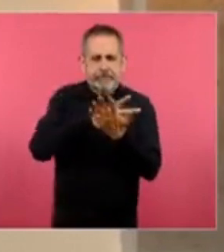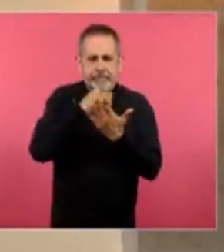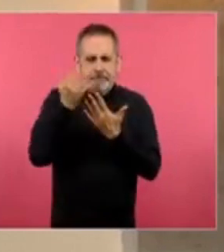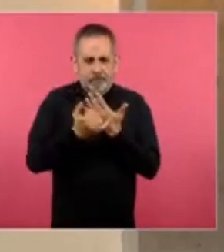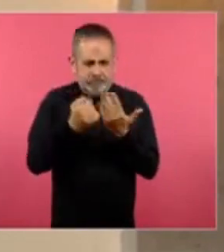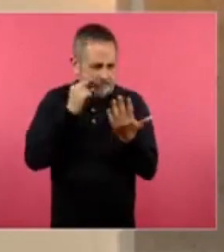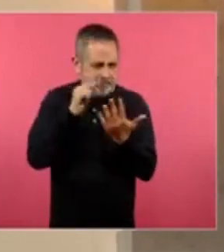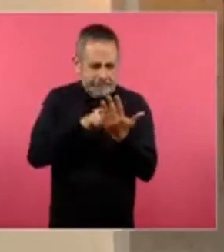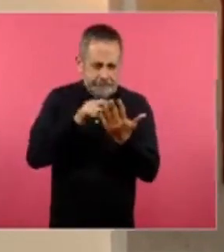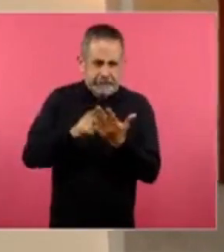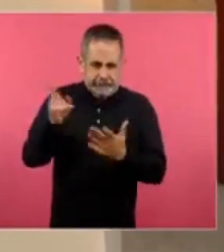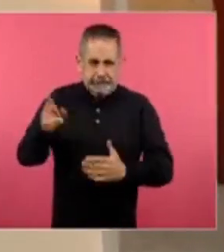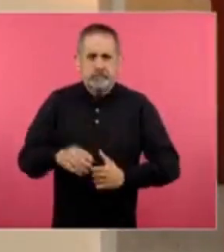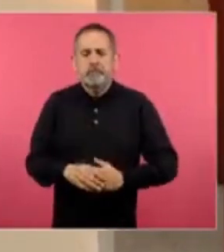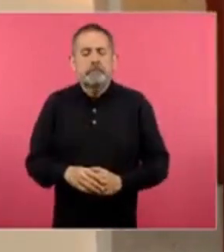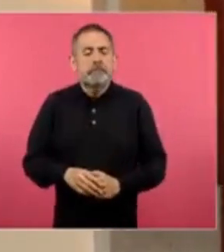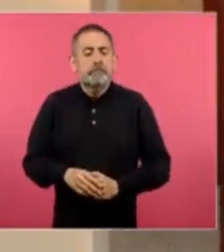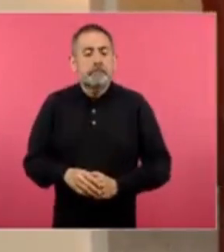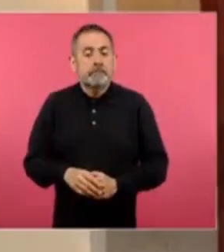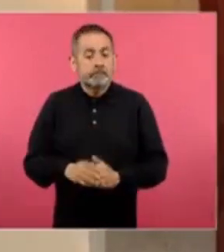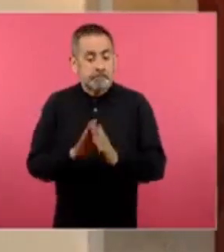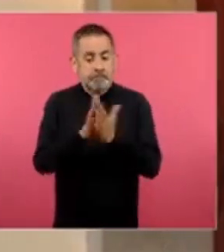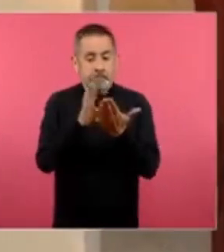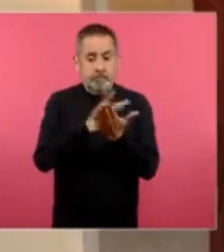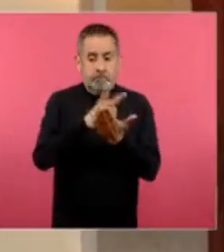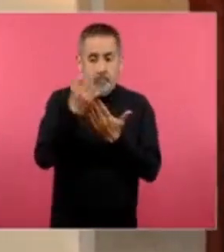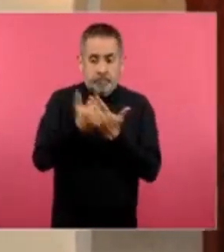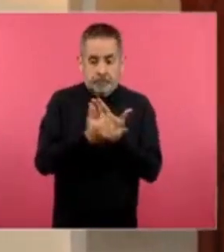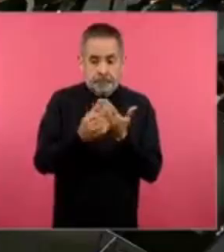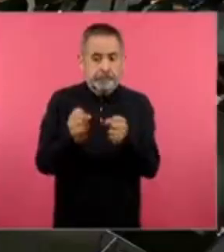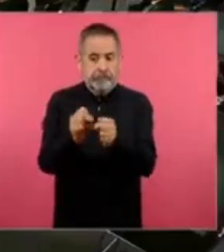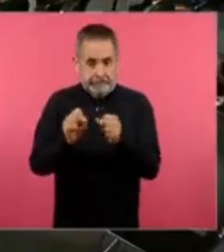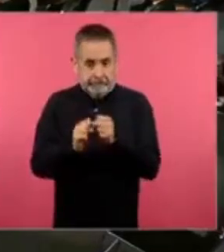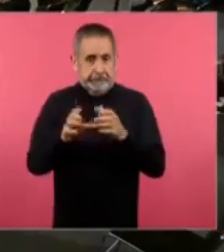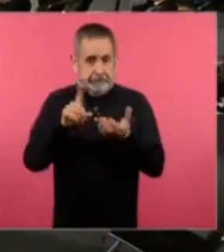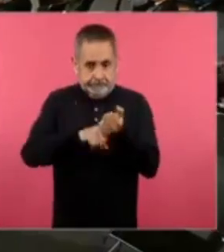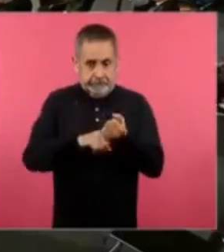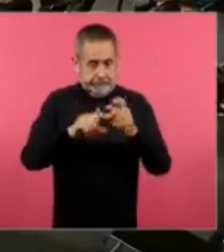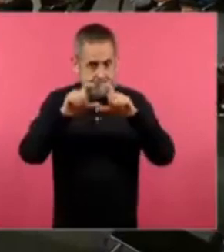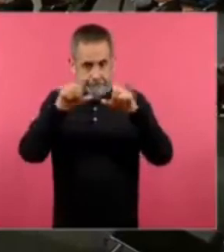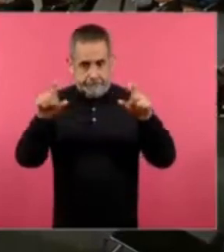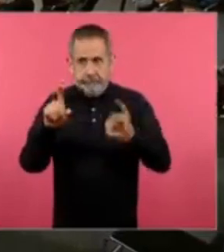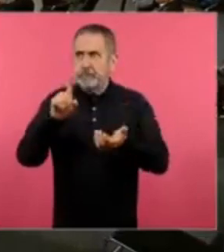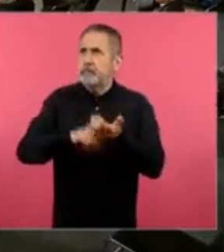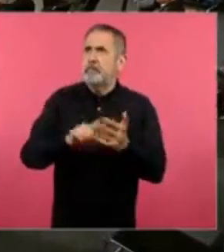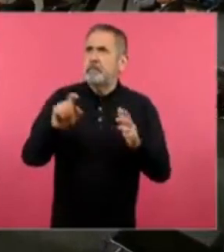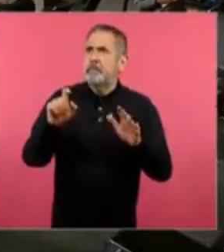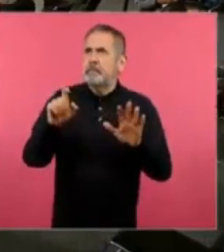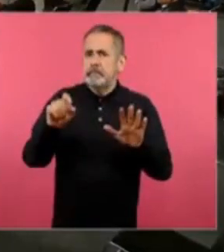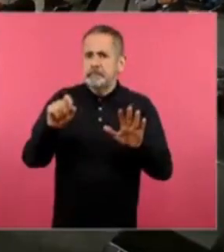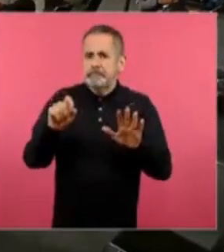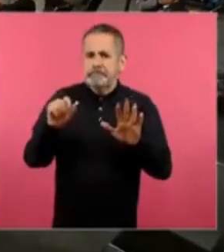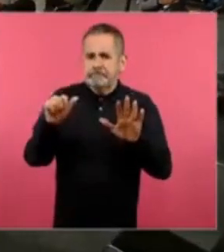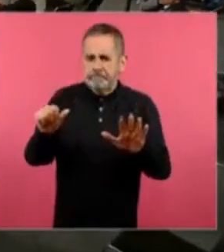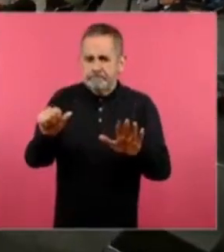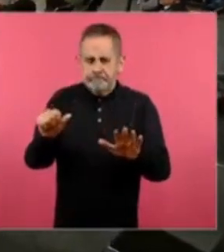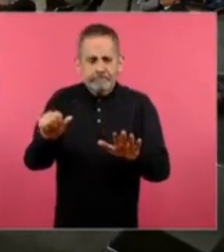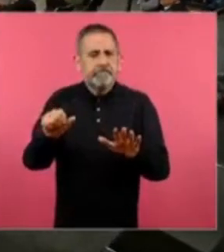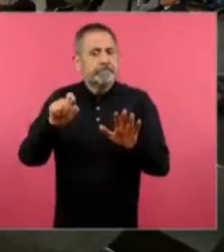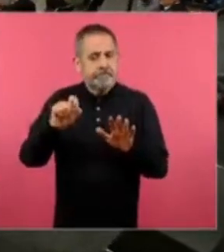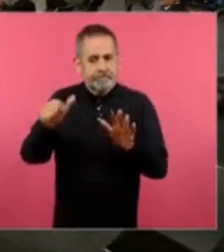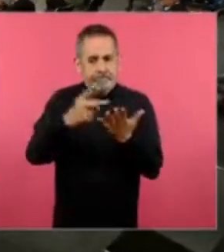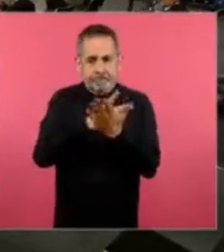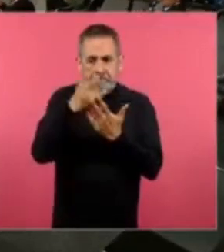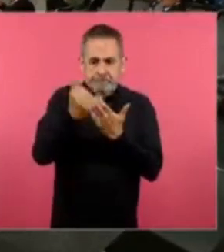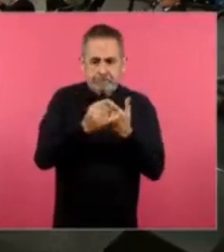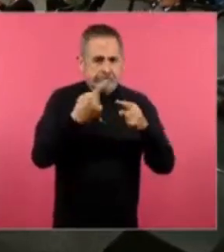más bien, ¿sí? En este caso, el libro de proyectos de aula, son 26, para quinto grado son 26 proyectos